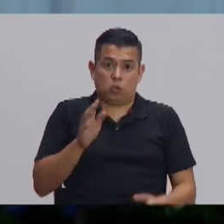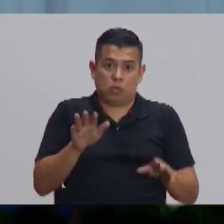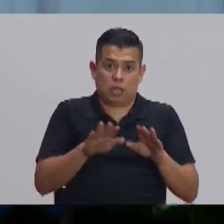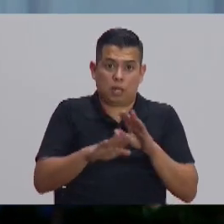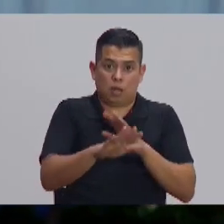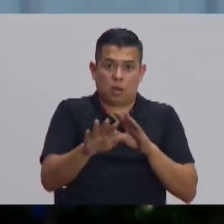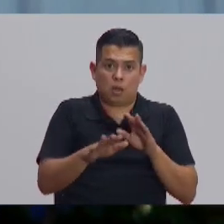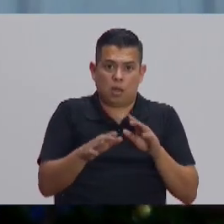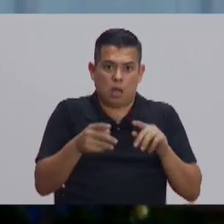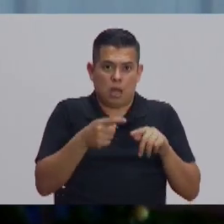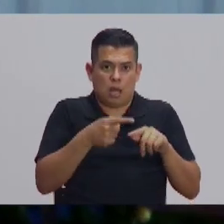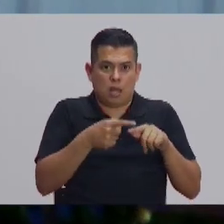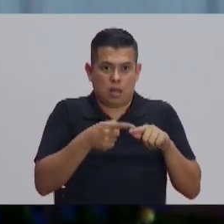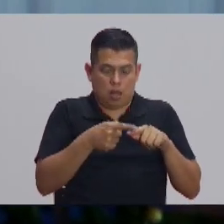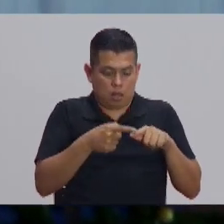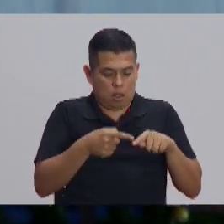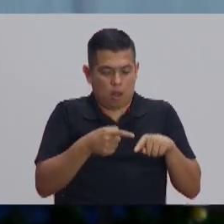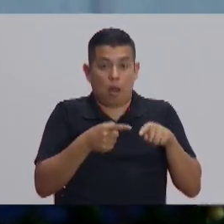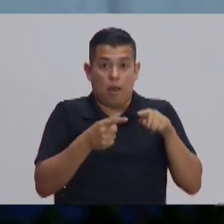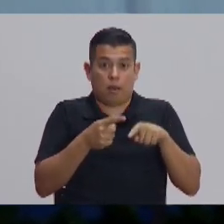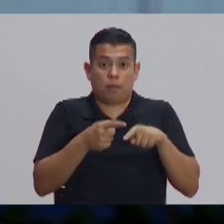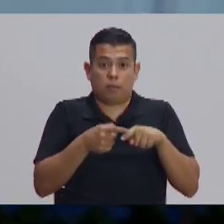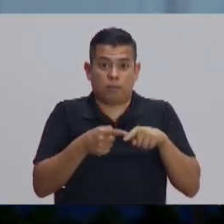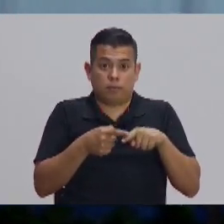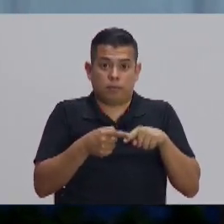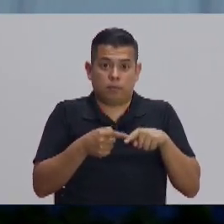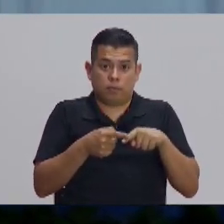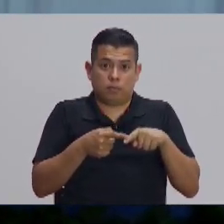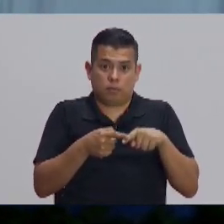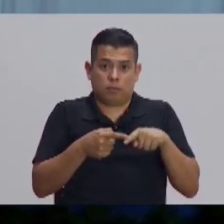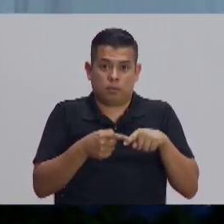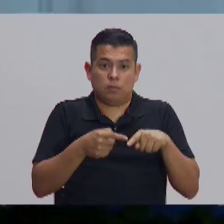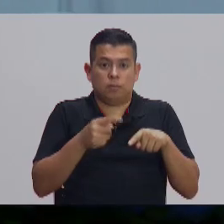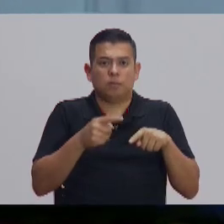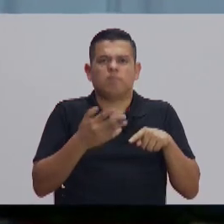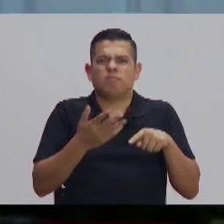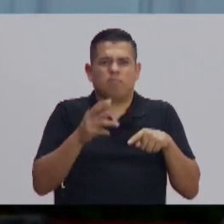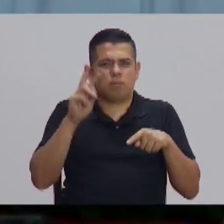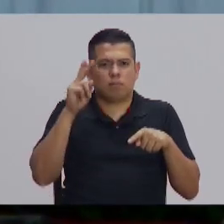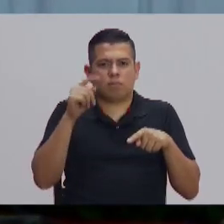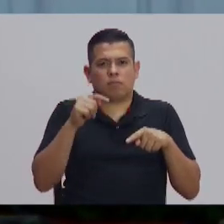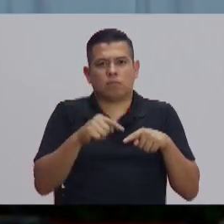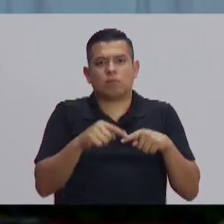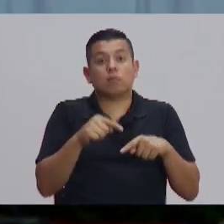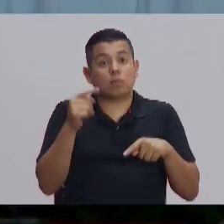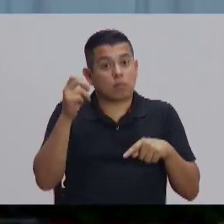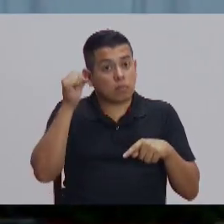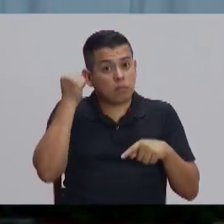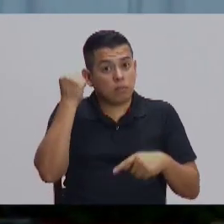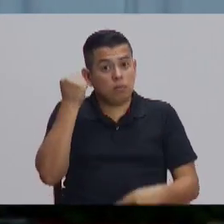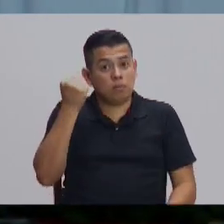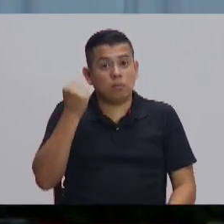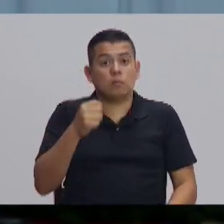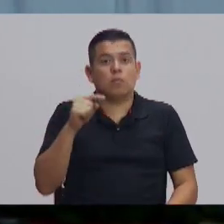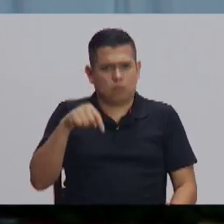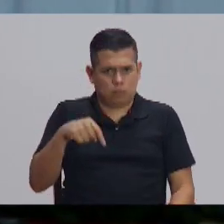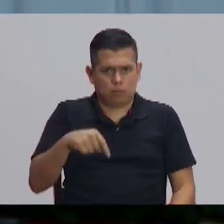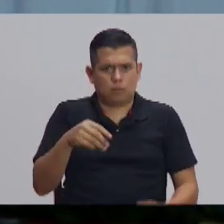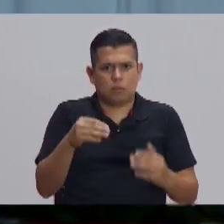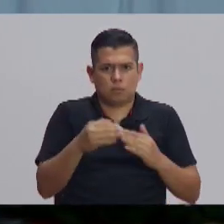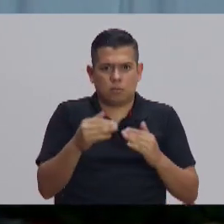circuncida a los que es quitar el prepucio de la parte genital del hombre eso era muy importante y es todavía